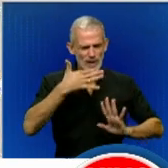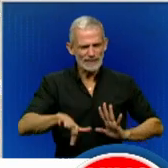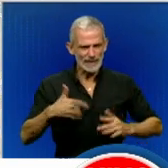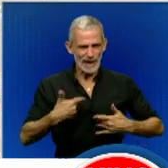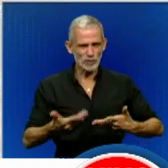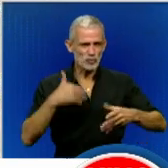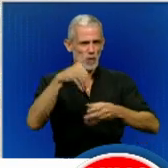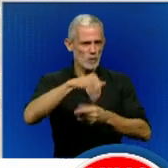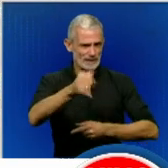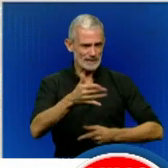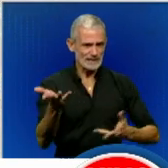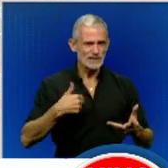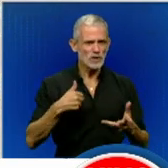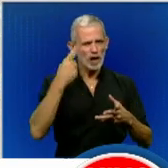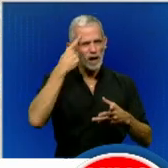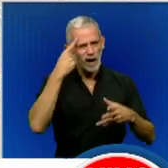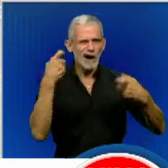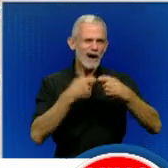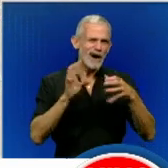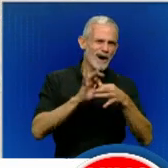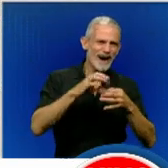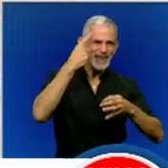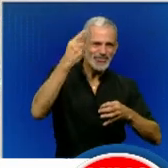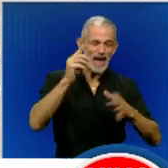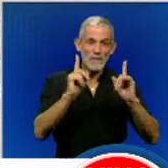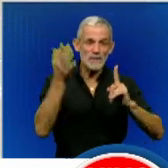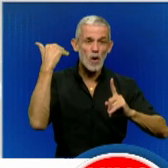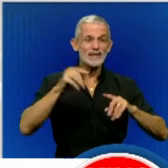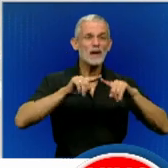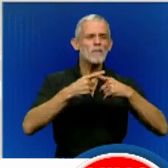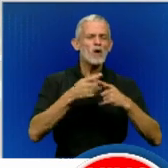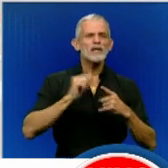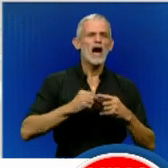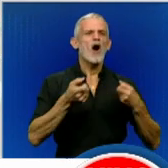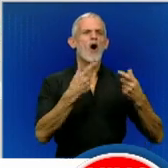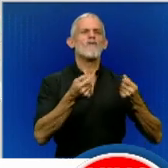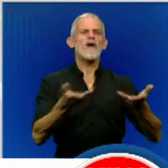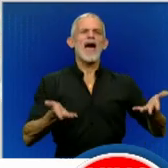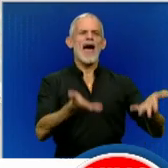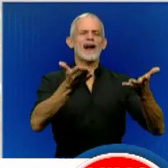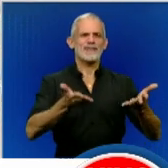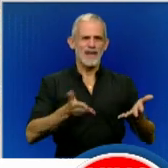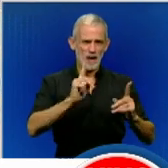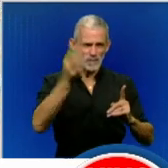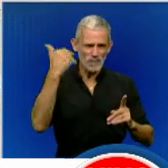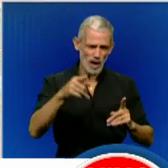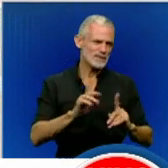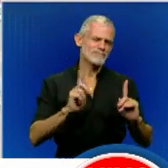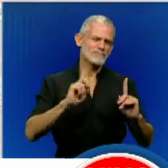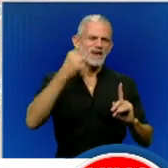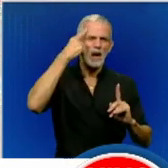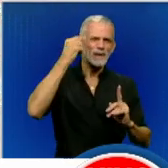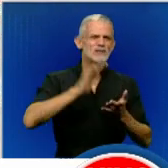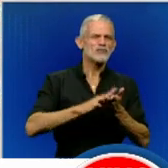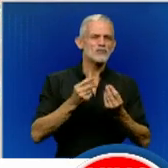no estoy asociado a aquellas ideas de la política de oferta aquellas ideas que piensan en